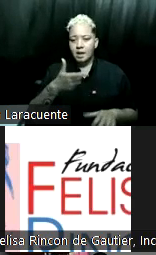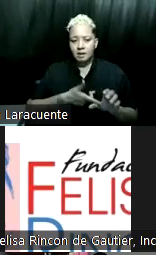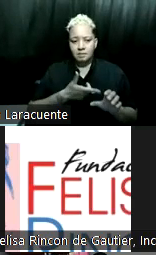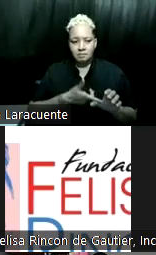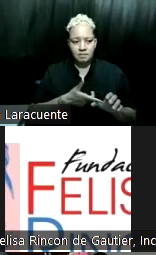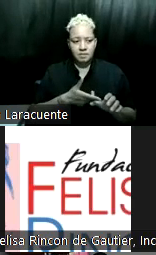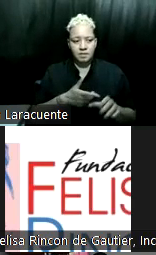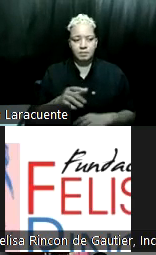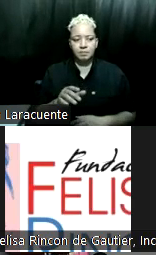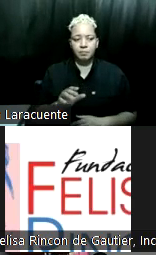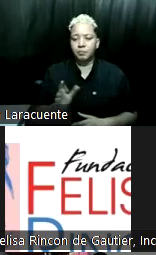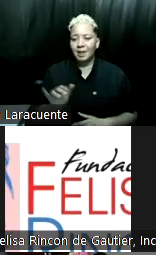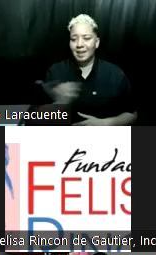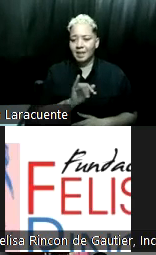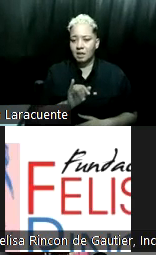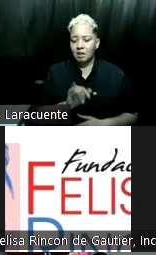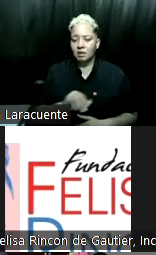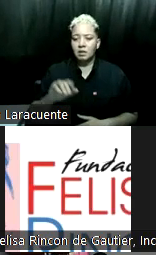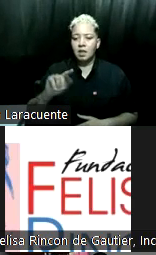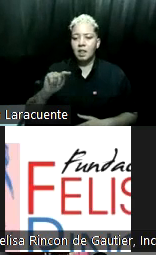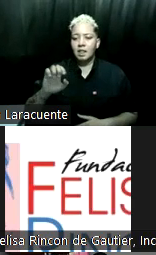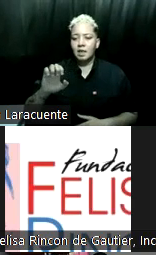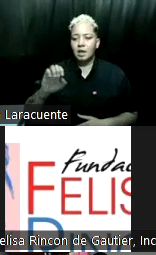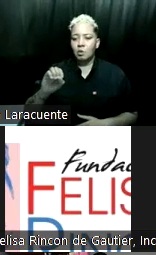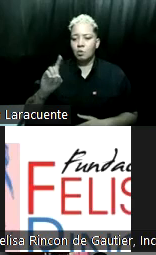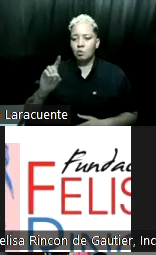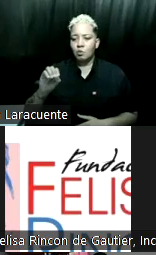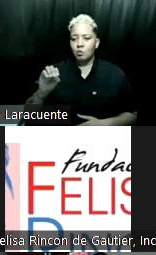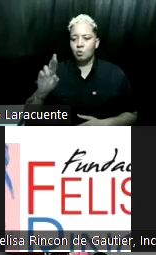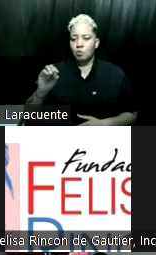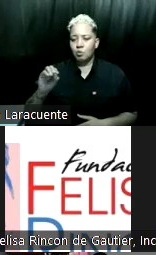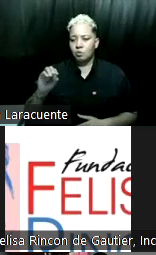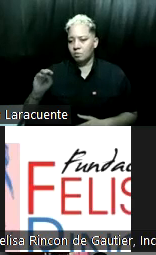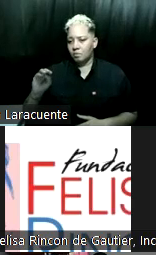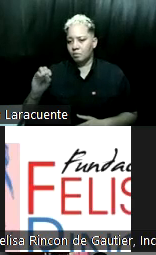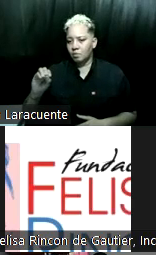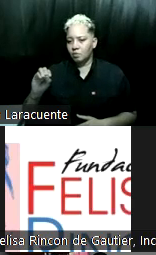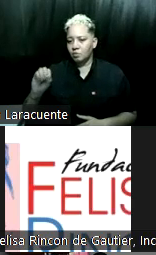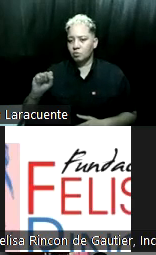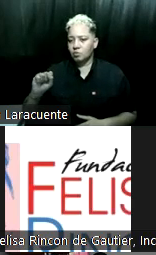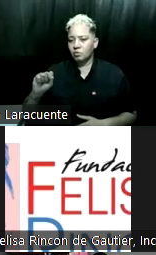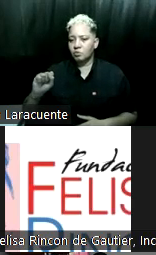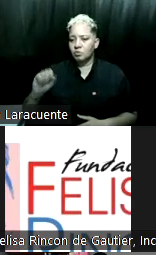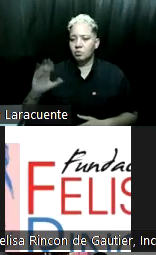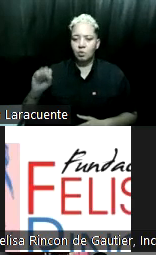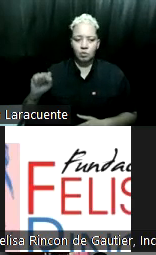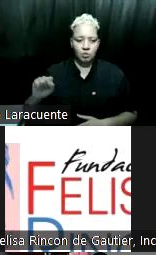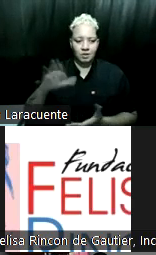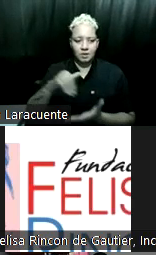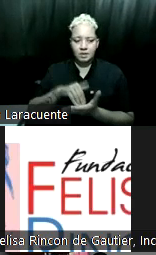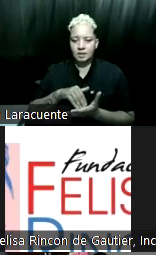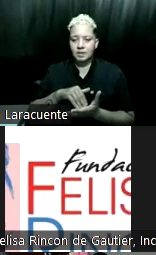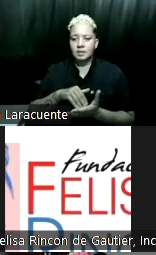es Teodoro Moscoso. eh, y la foto del centro es la asamblea en el